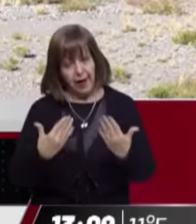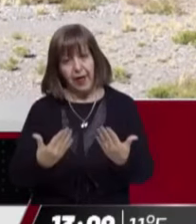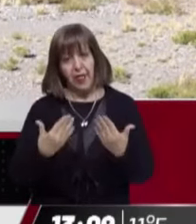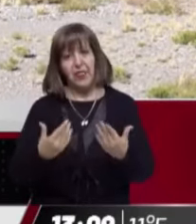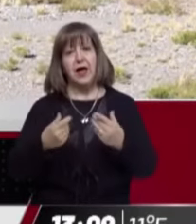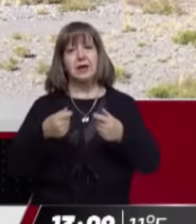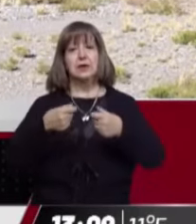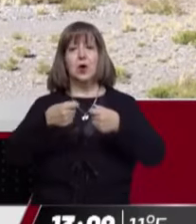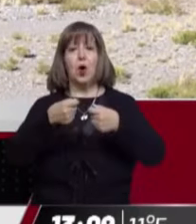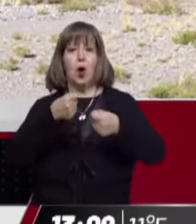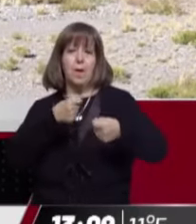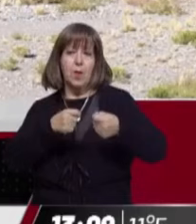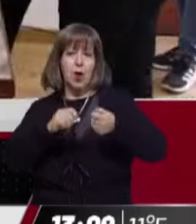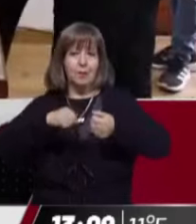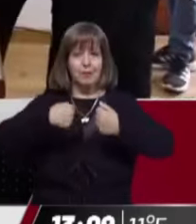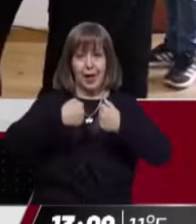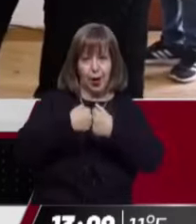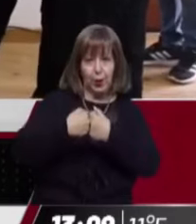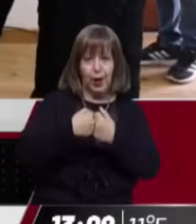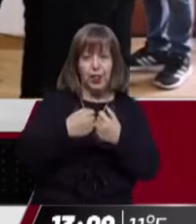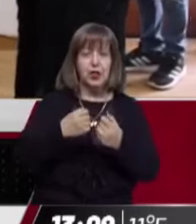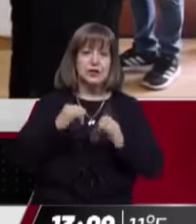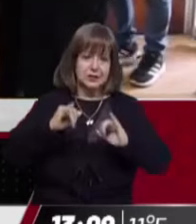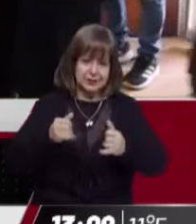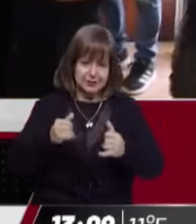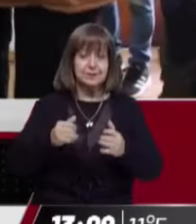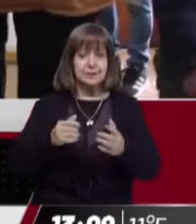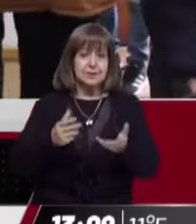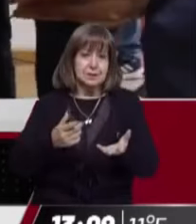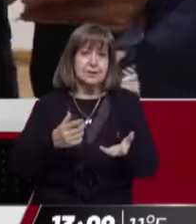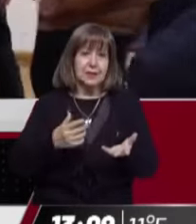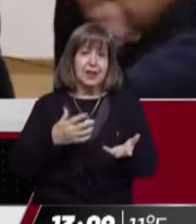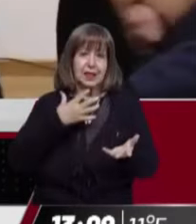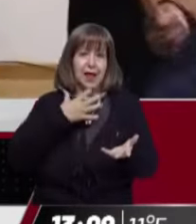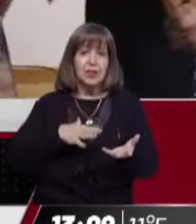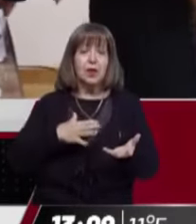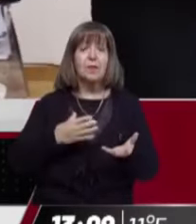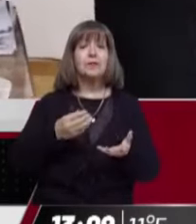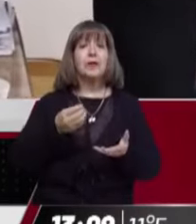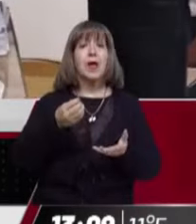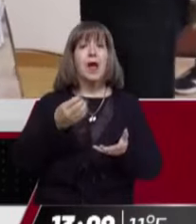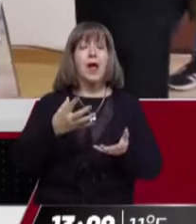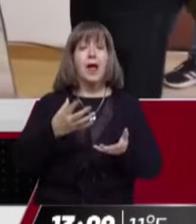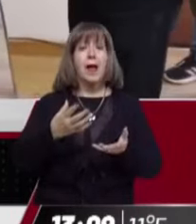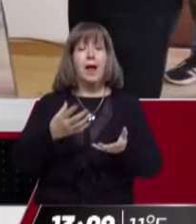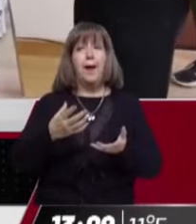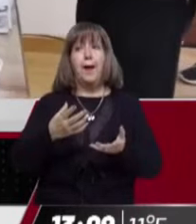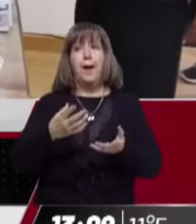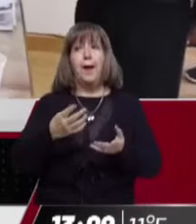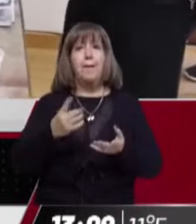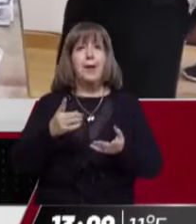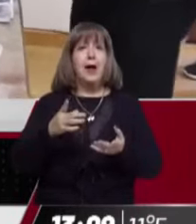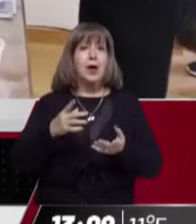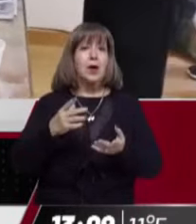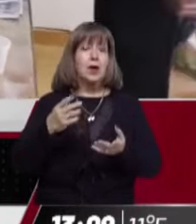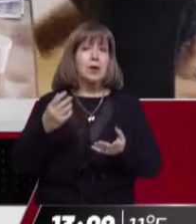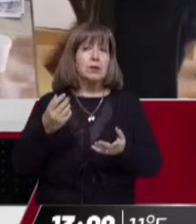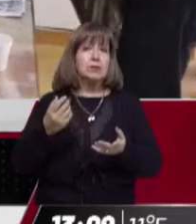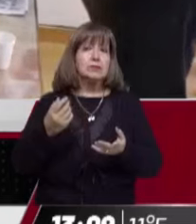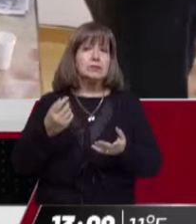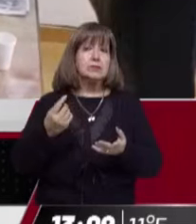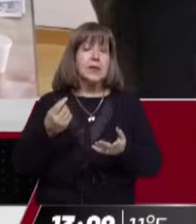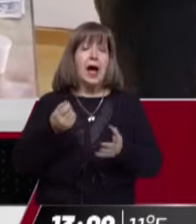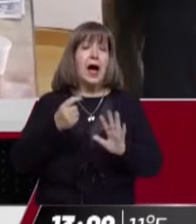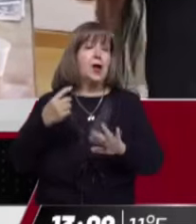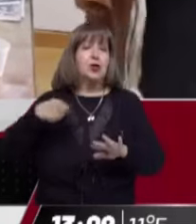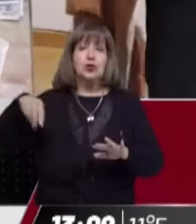y a la negociación. Y también en este sentido me parece que la cuestión semántica es importante. A nosotros no